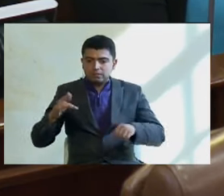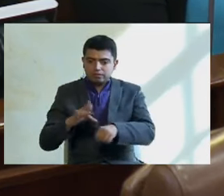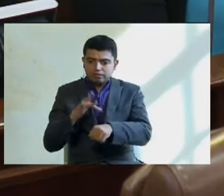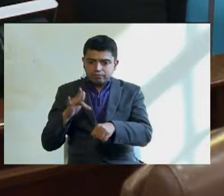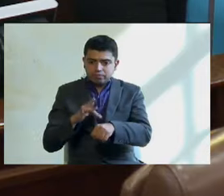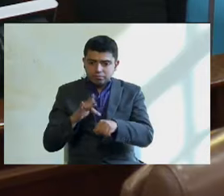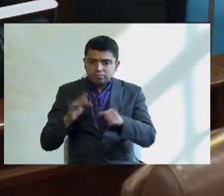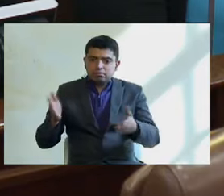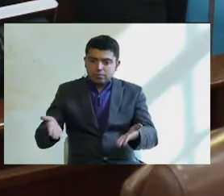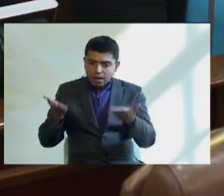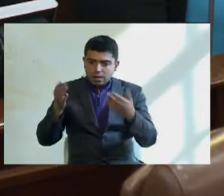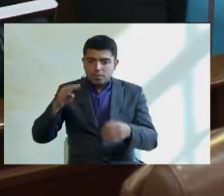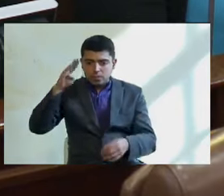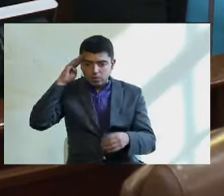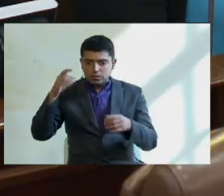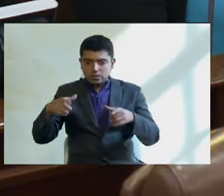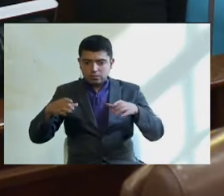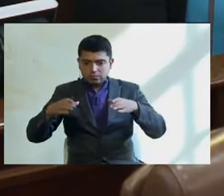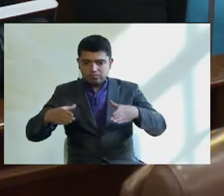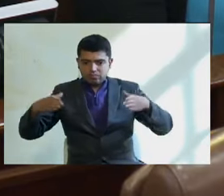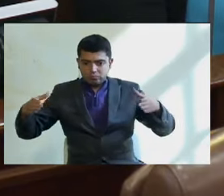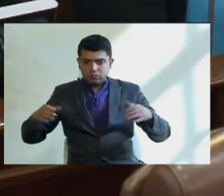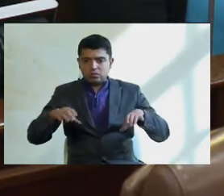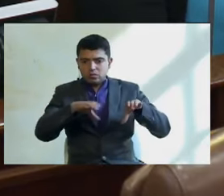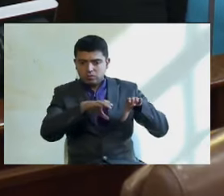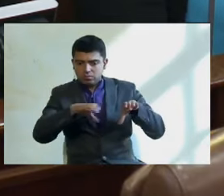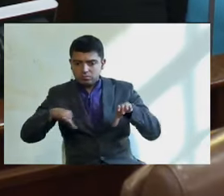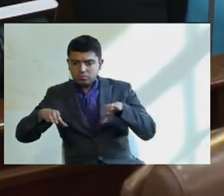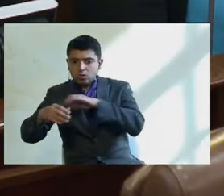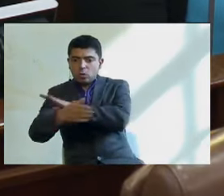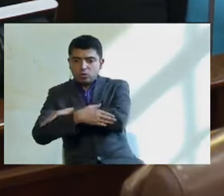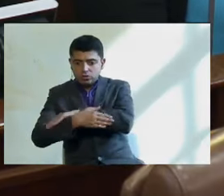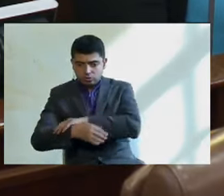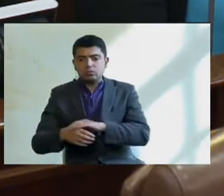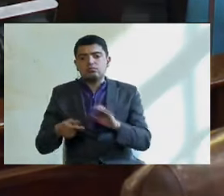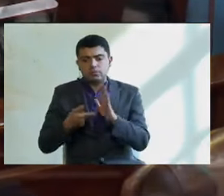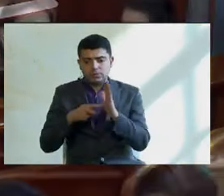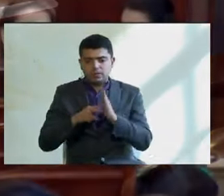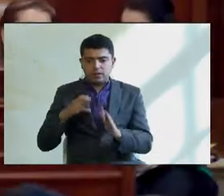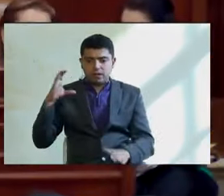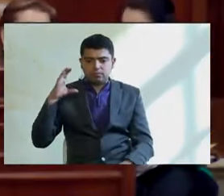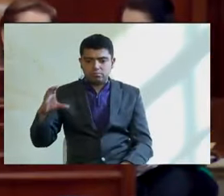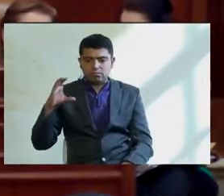de los oficiales de la policía en Colombia Muchas gracias presidenta